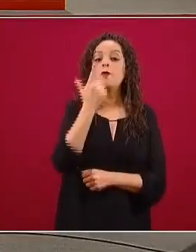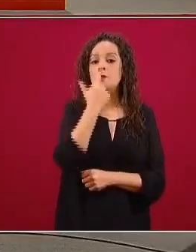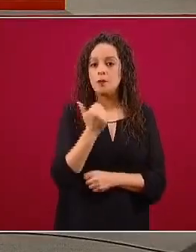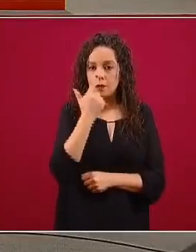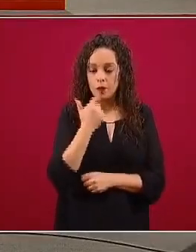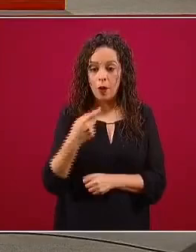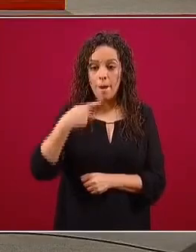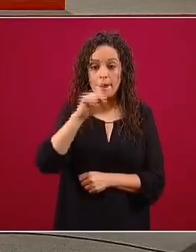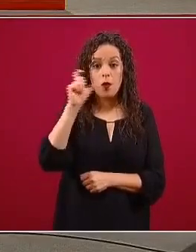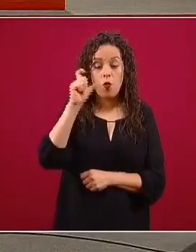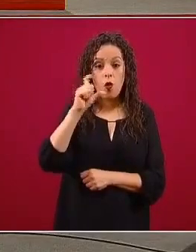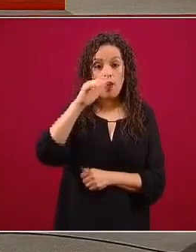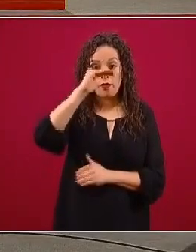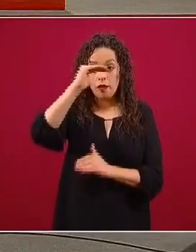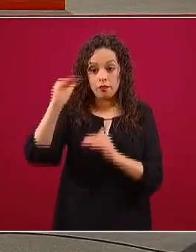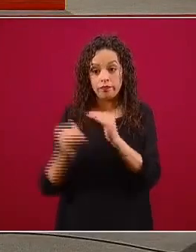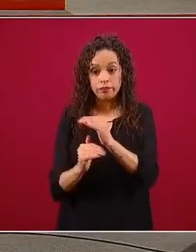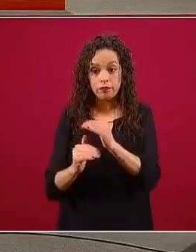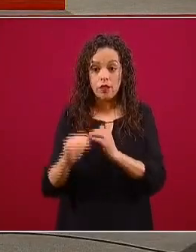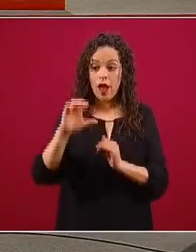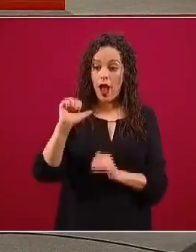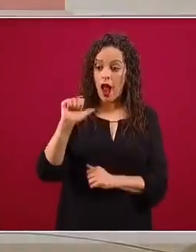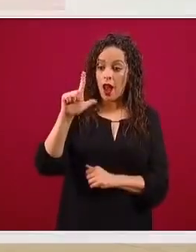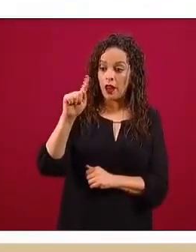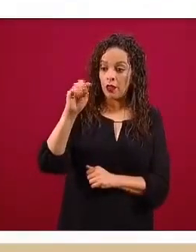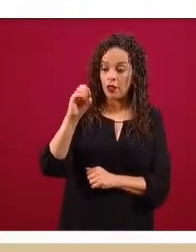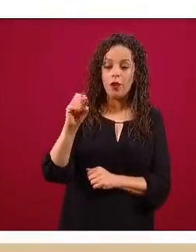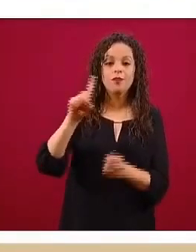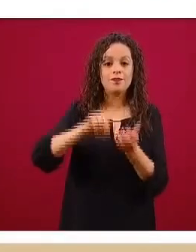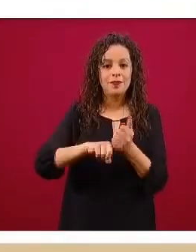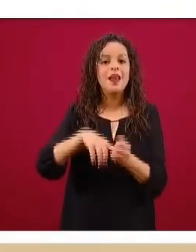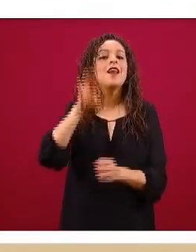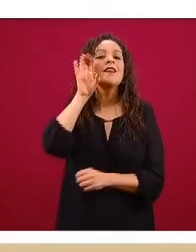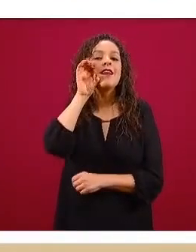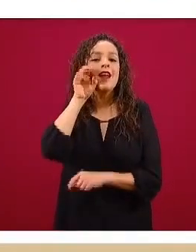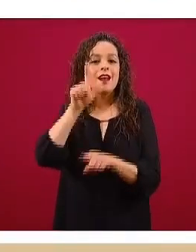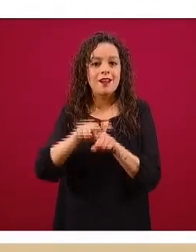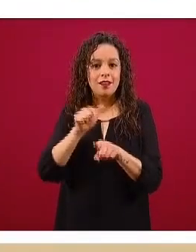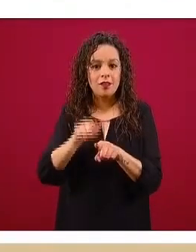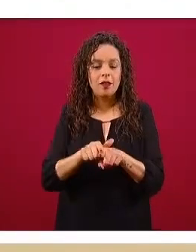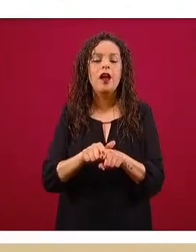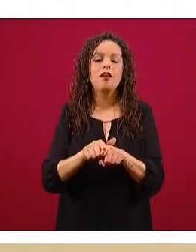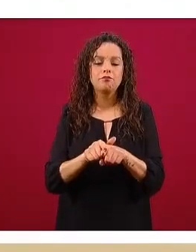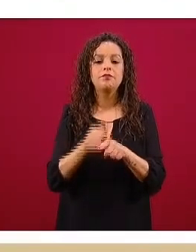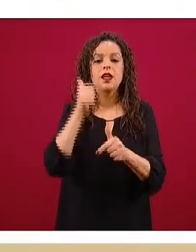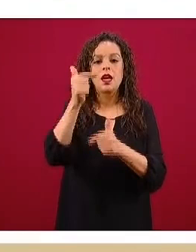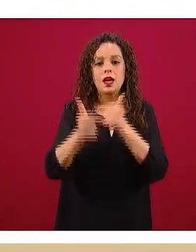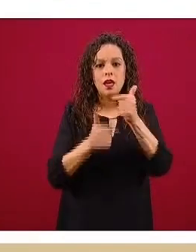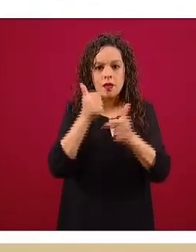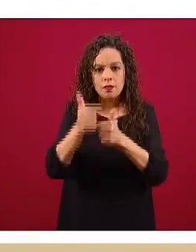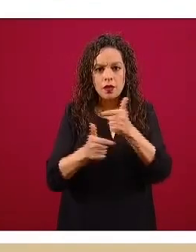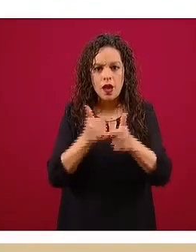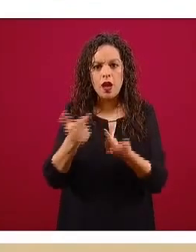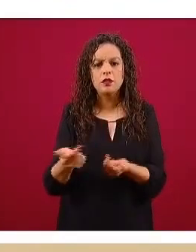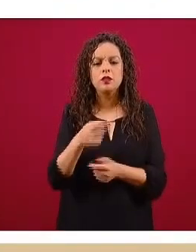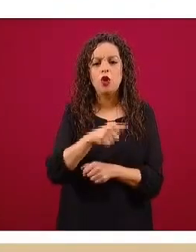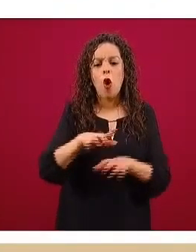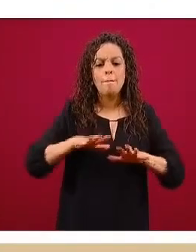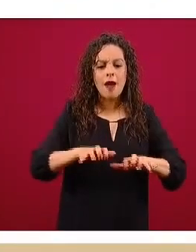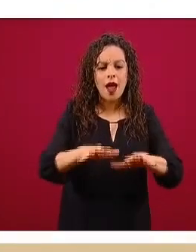este nivel baja al nivel alto, que es el naranja, bueno, entonces en el caso de gimnasios, spas